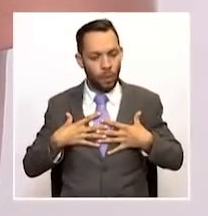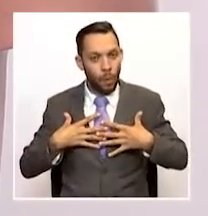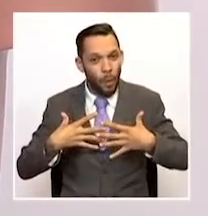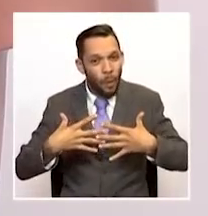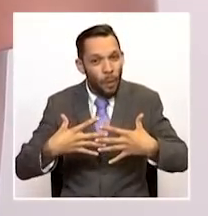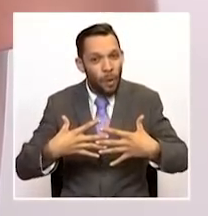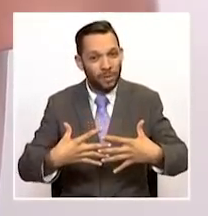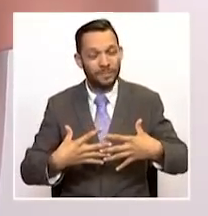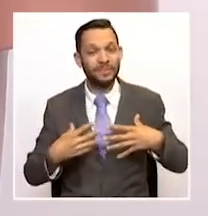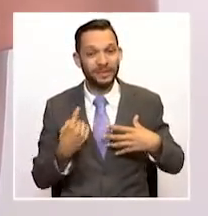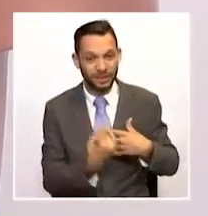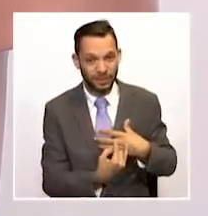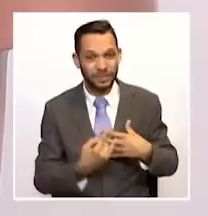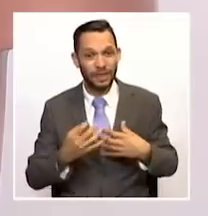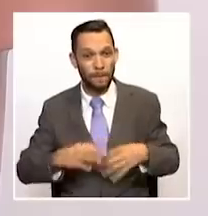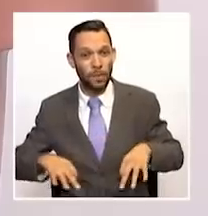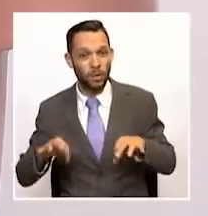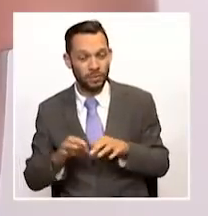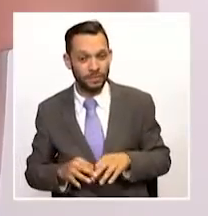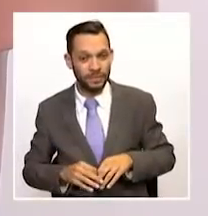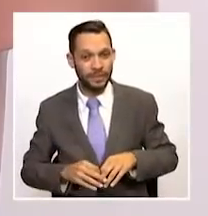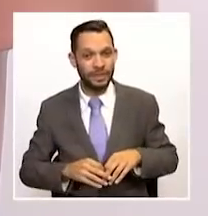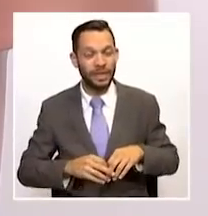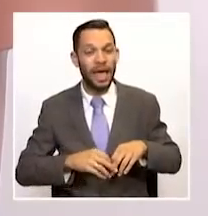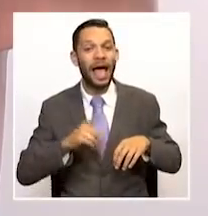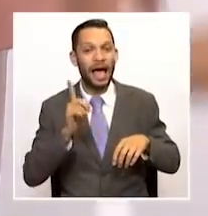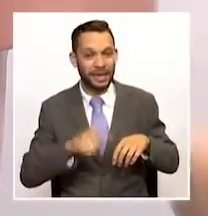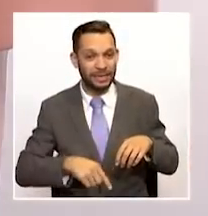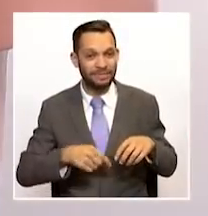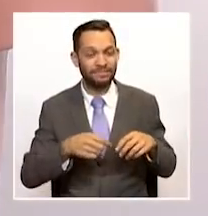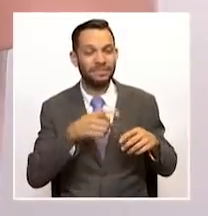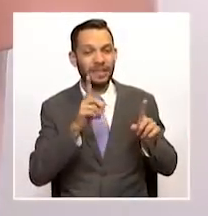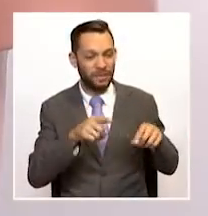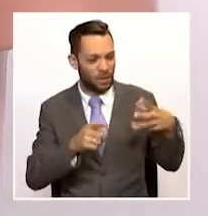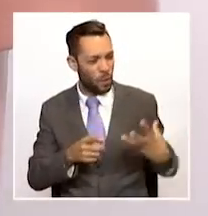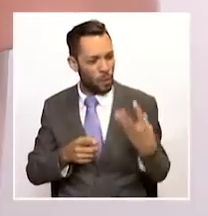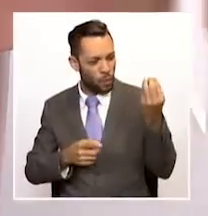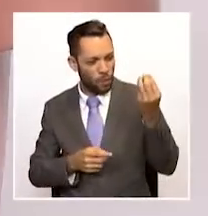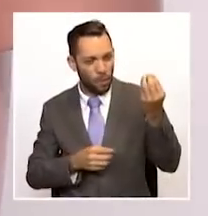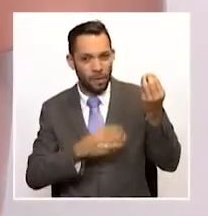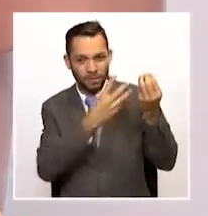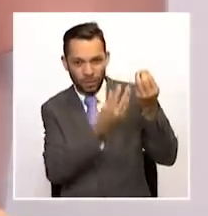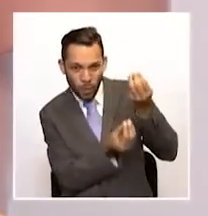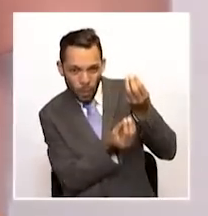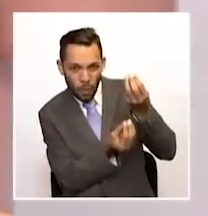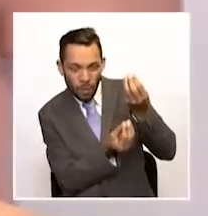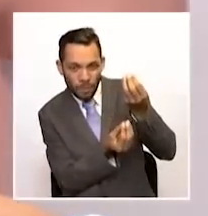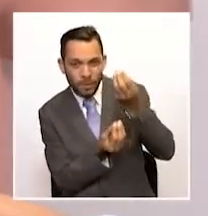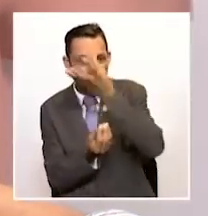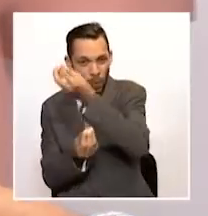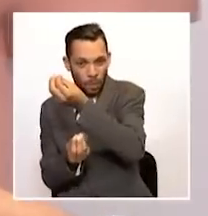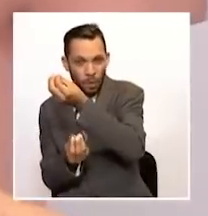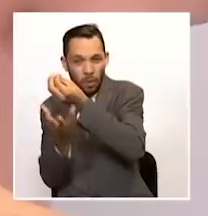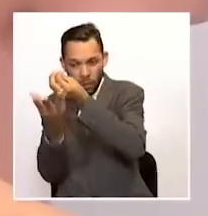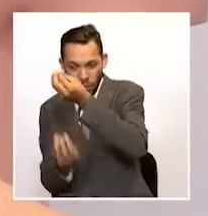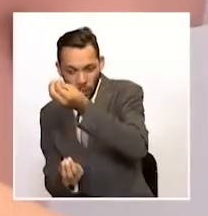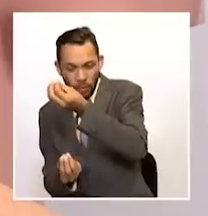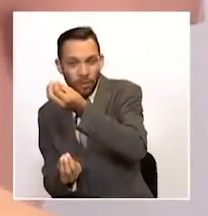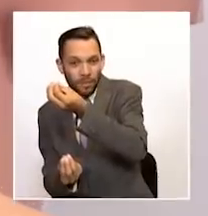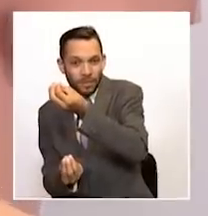izquierdo se divide en dos en dos lóbulos lóbulo superior y lóbulo inferior dentro de